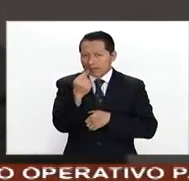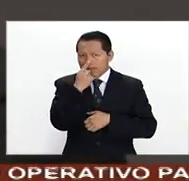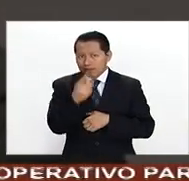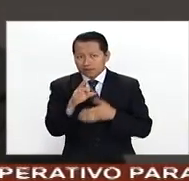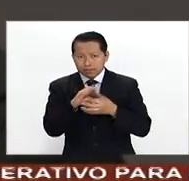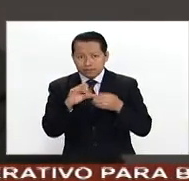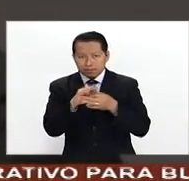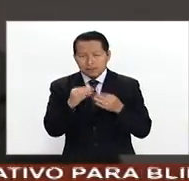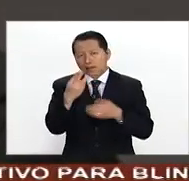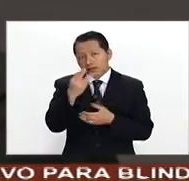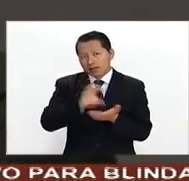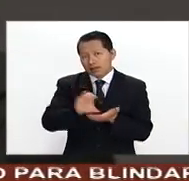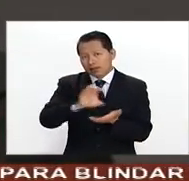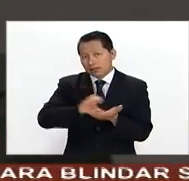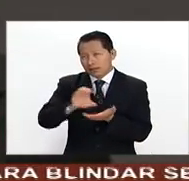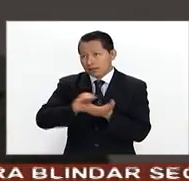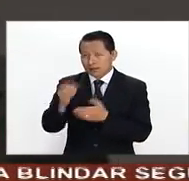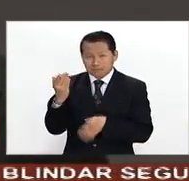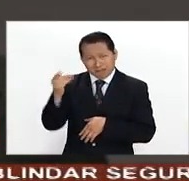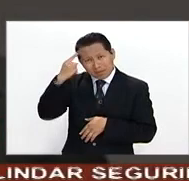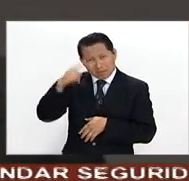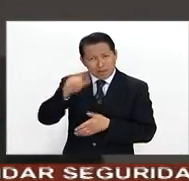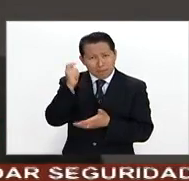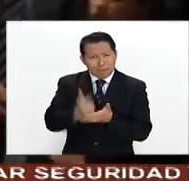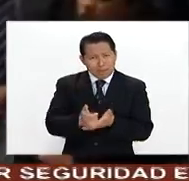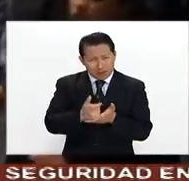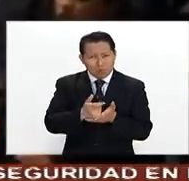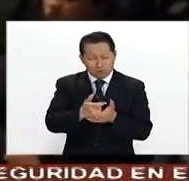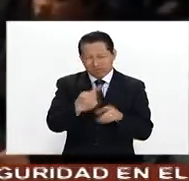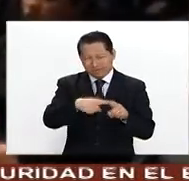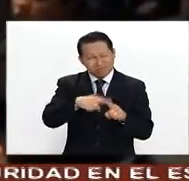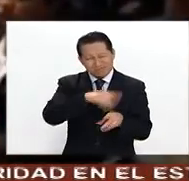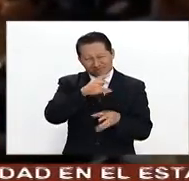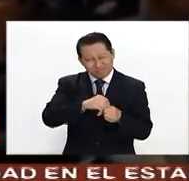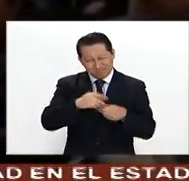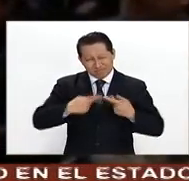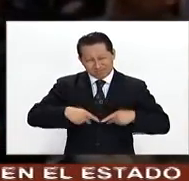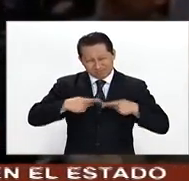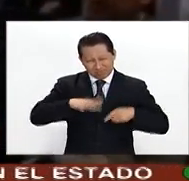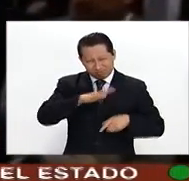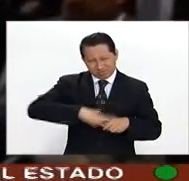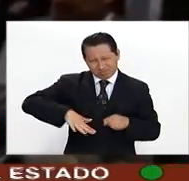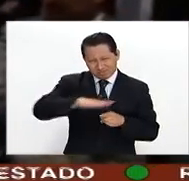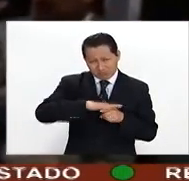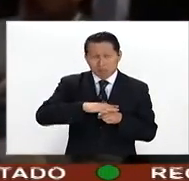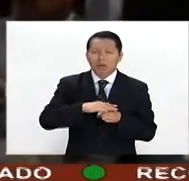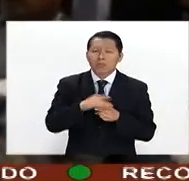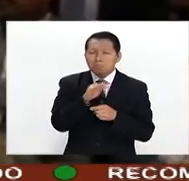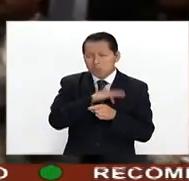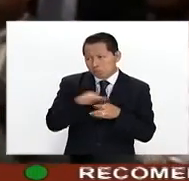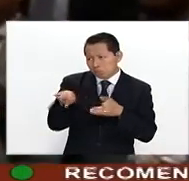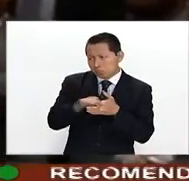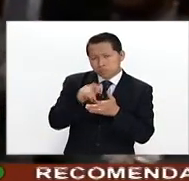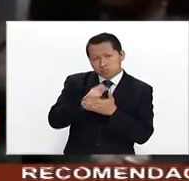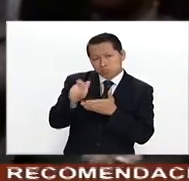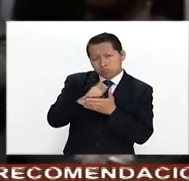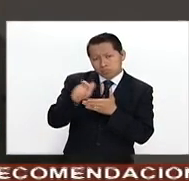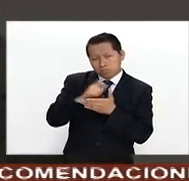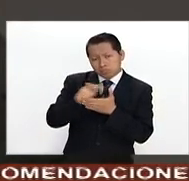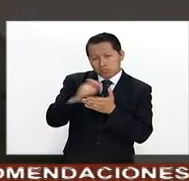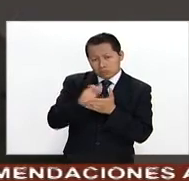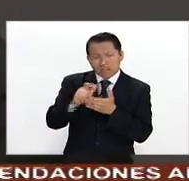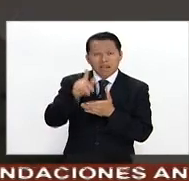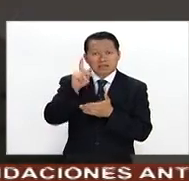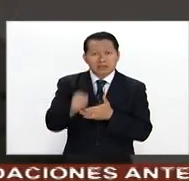3 créditos que pidió para el pago de nóminas y prestaciones lo va a pagar a corto plazo y no va a dejar